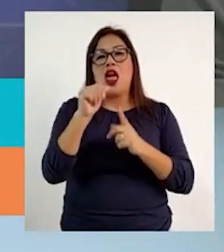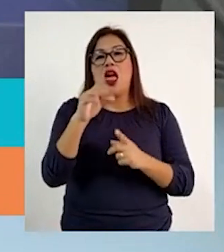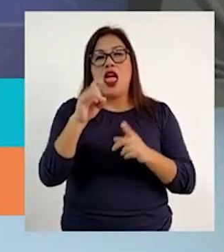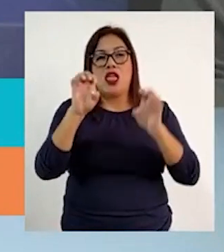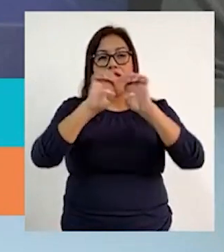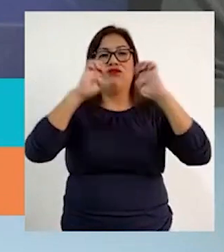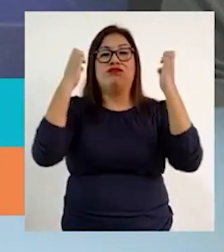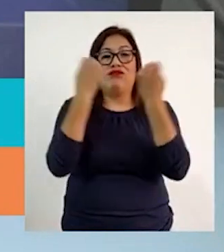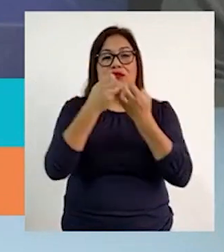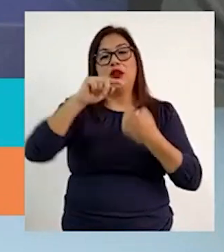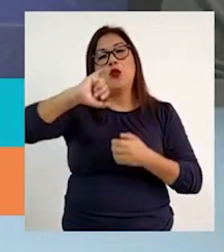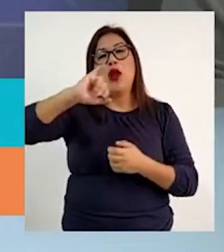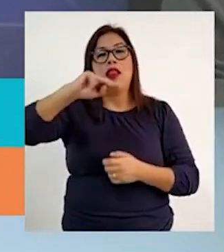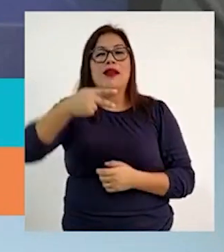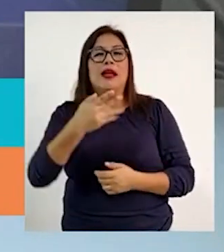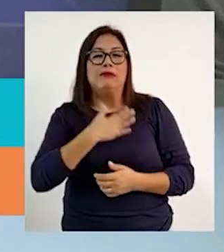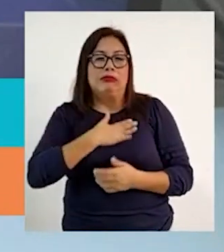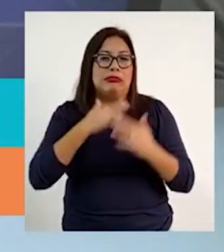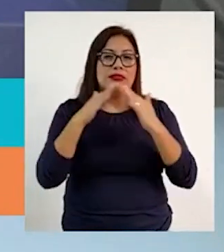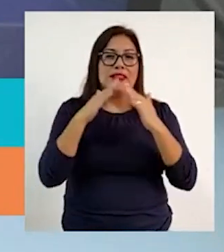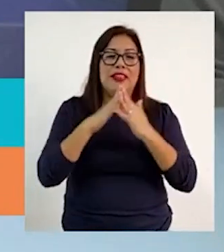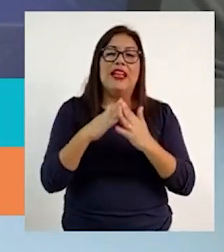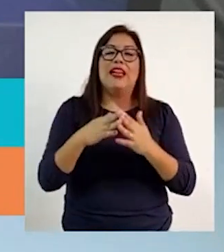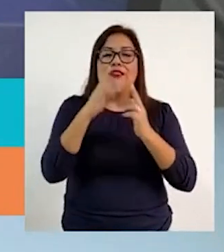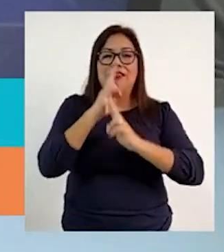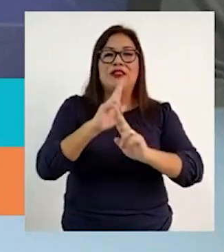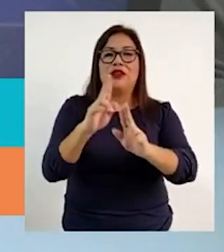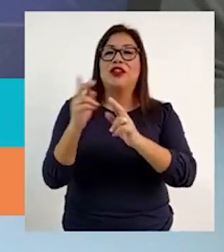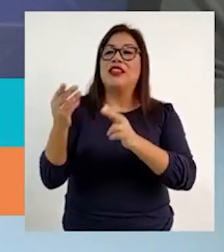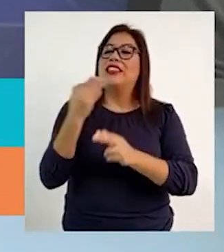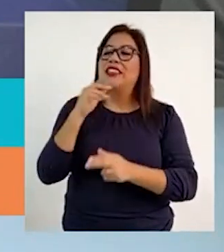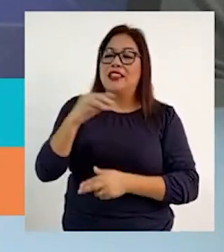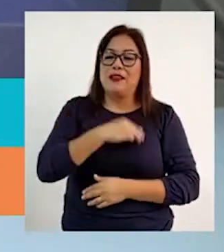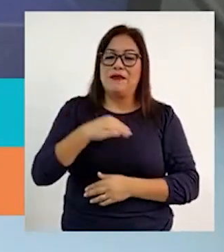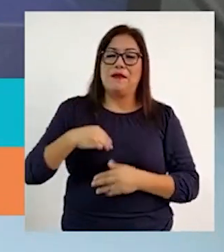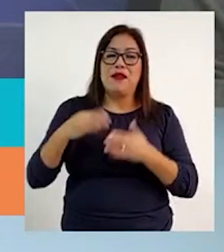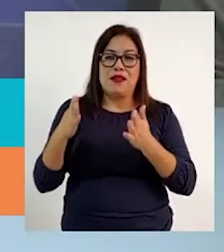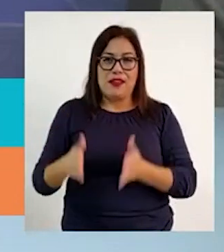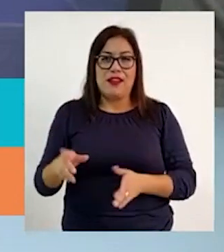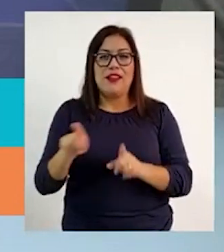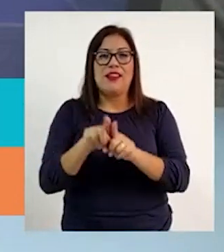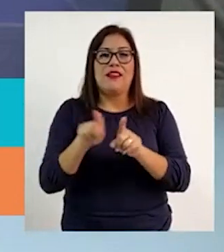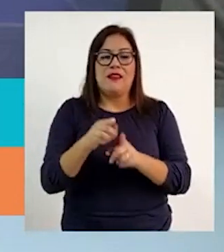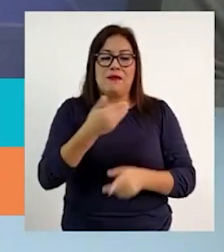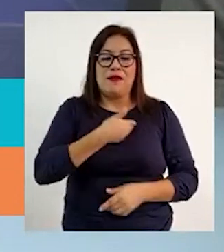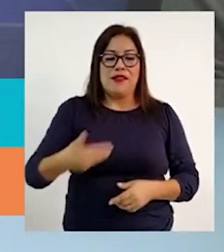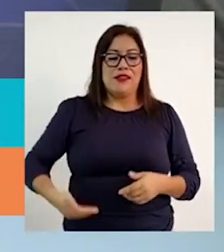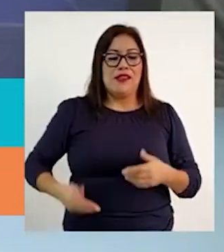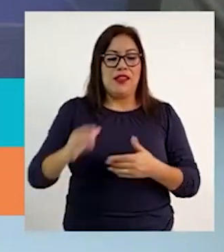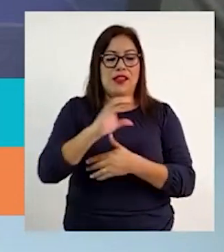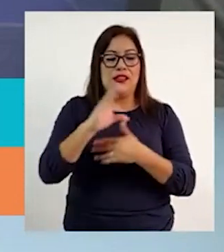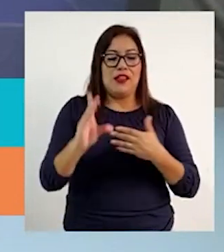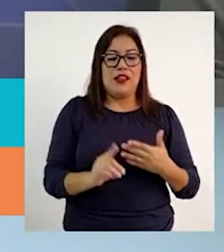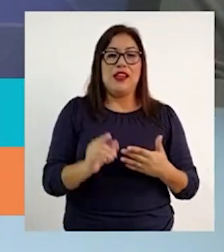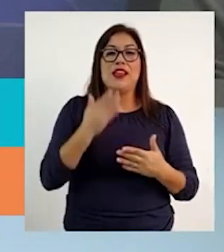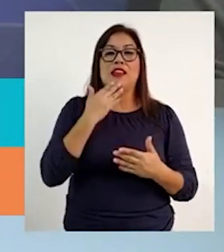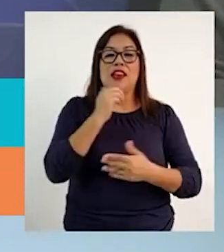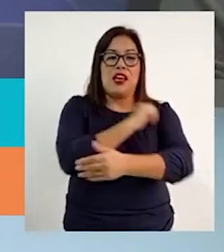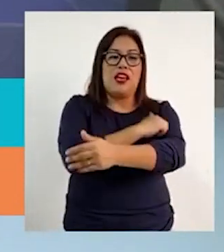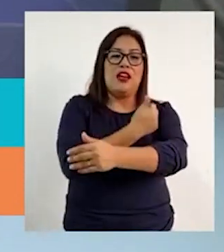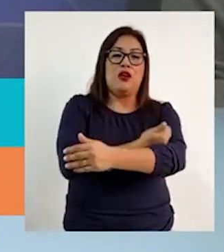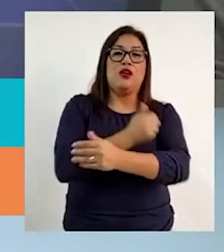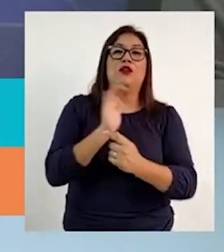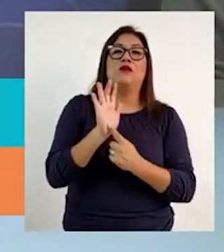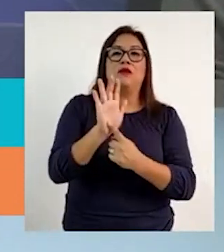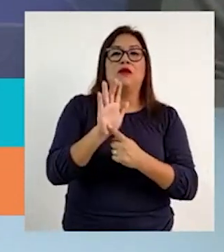también el honor de tener a la ministra, a la presidenta de CONADIS, a la representante de